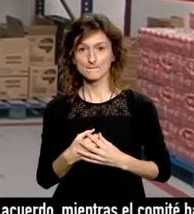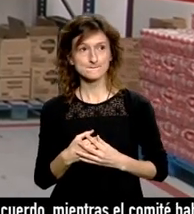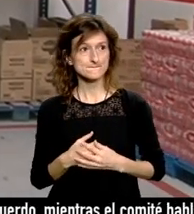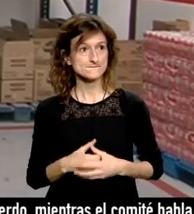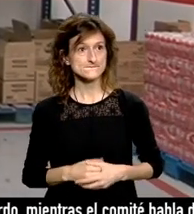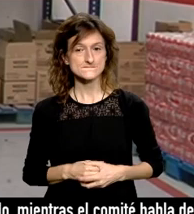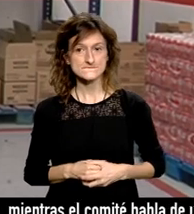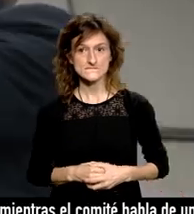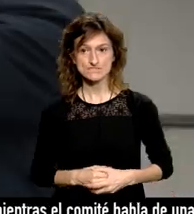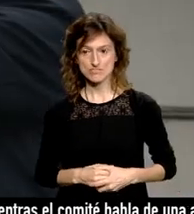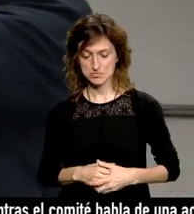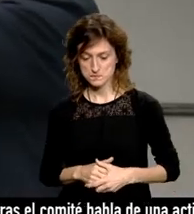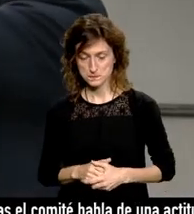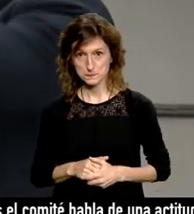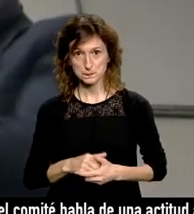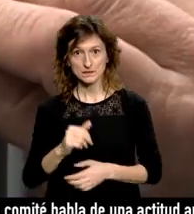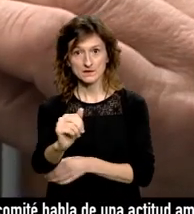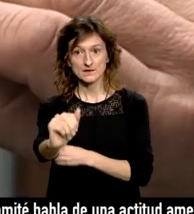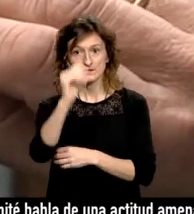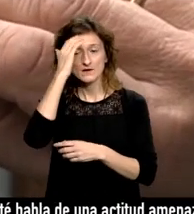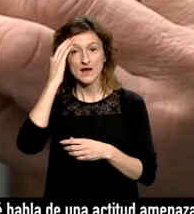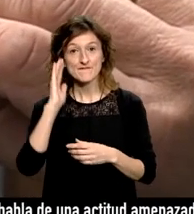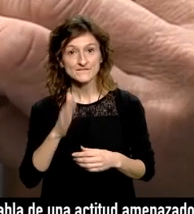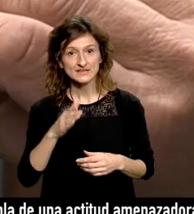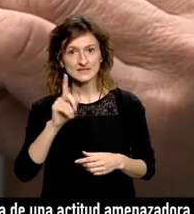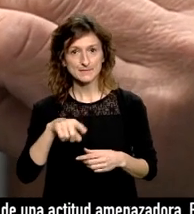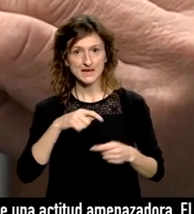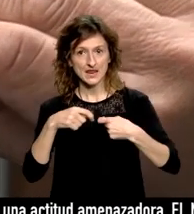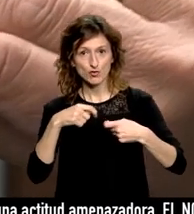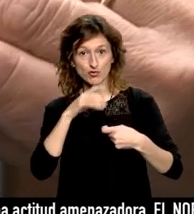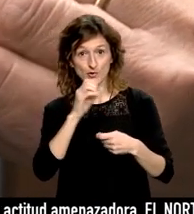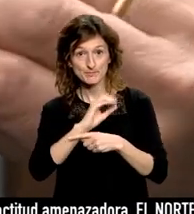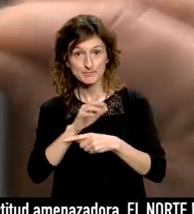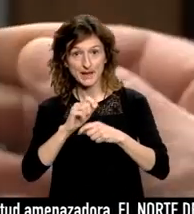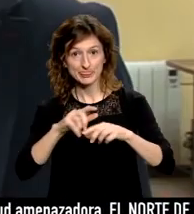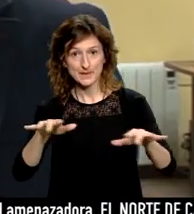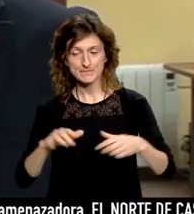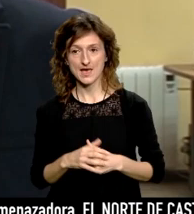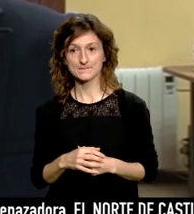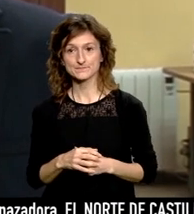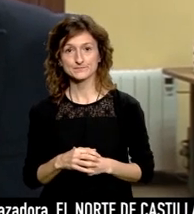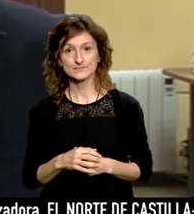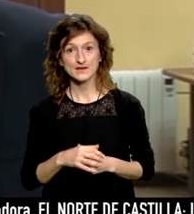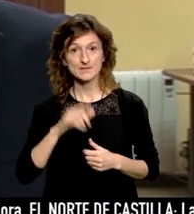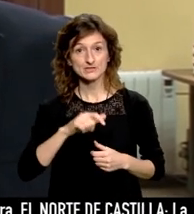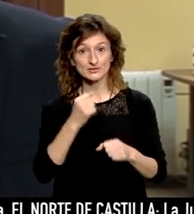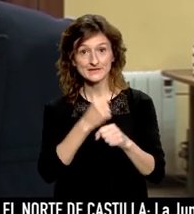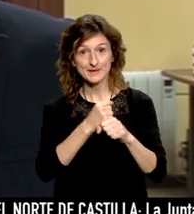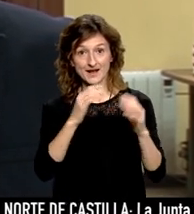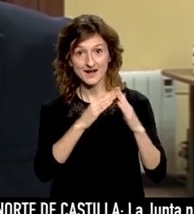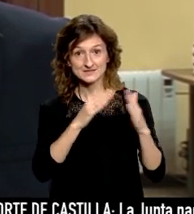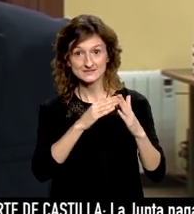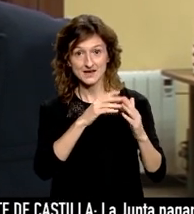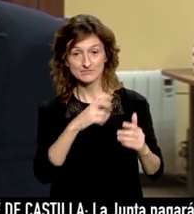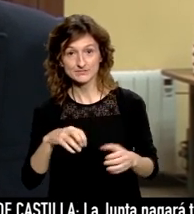Dirige una empresa puntera, pero las consecuencias de la pandemia también afectan a su negocio. El teletrabajo te afecta mucho, evidentemente hay mucha gente trabajando en